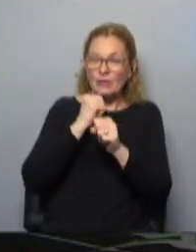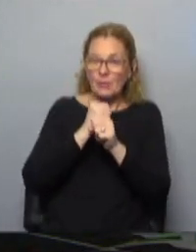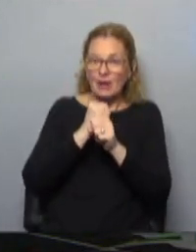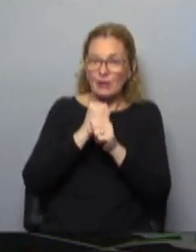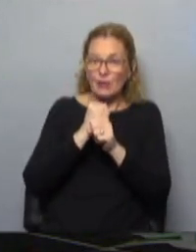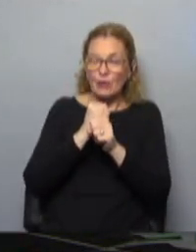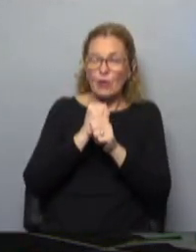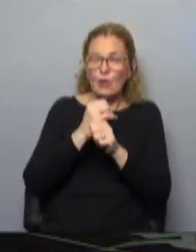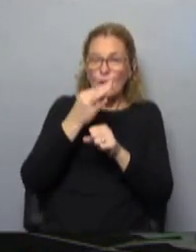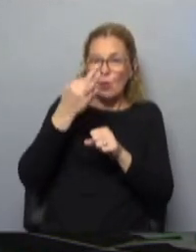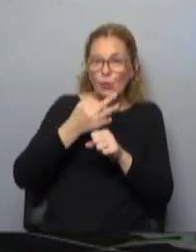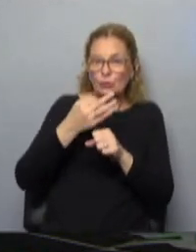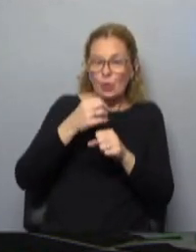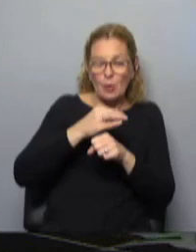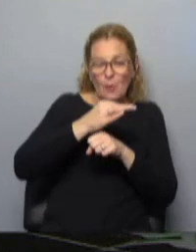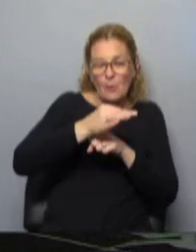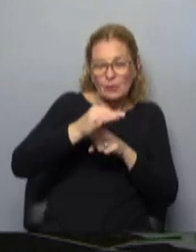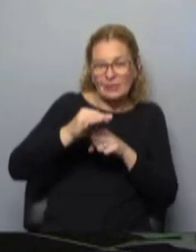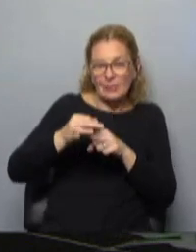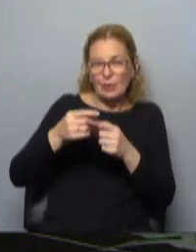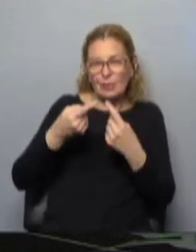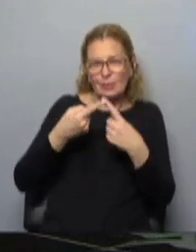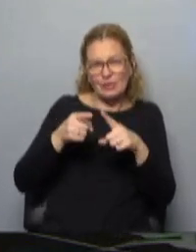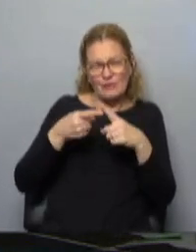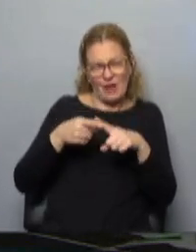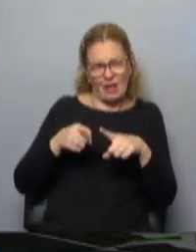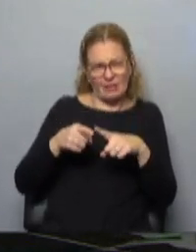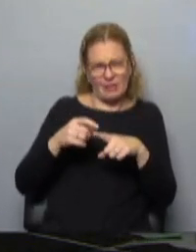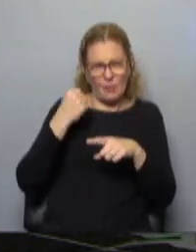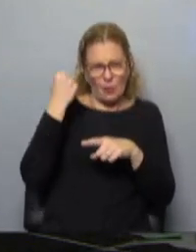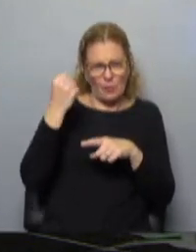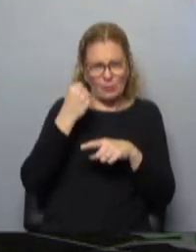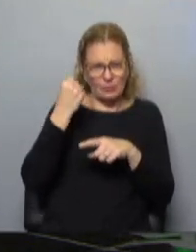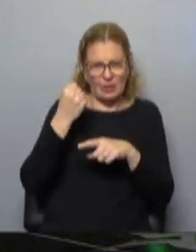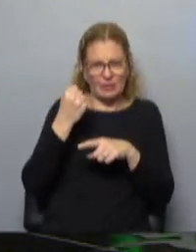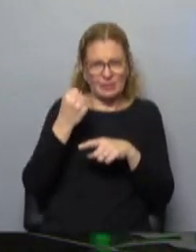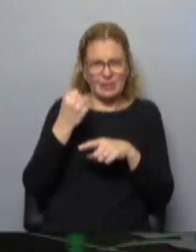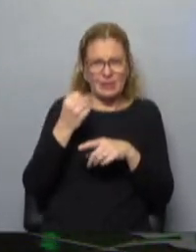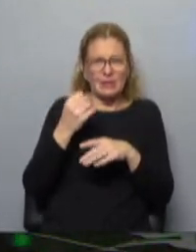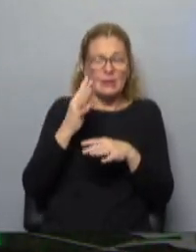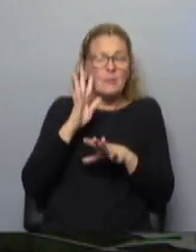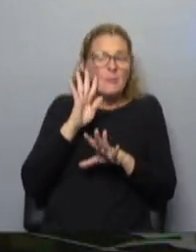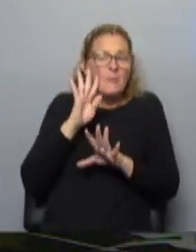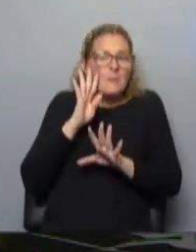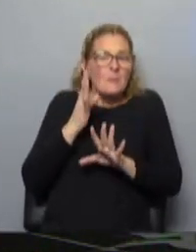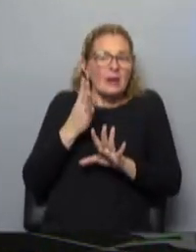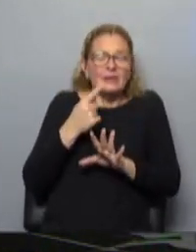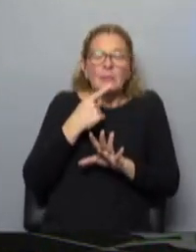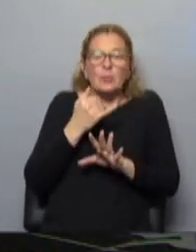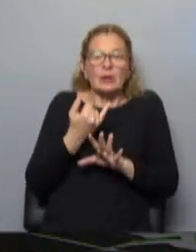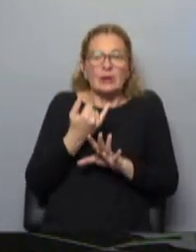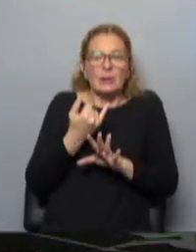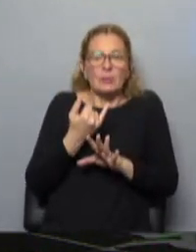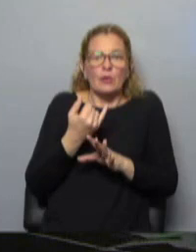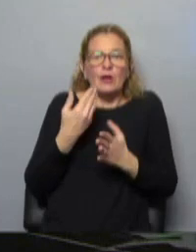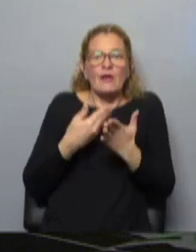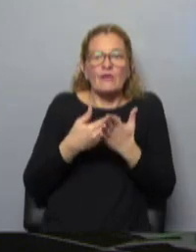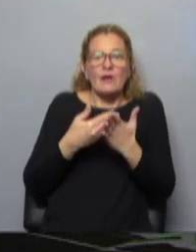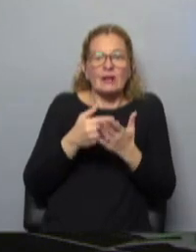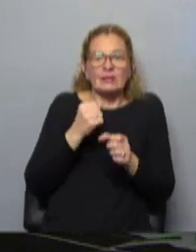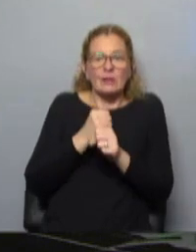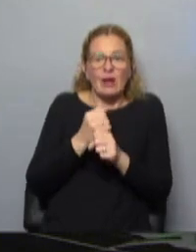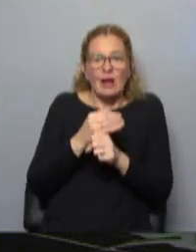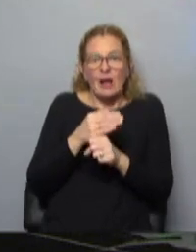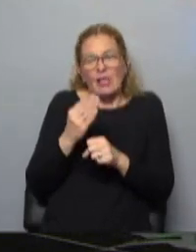desagregado justamente por municipios y tenemos diferencia bastante importante que de vuelta son rasgos estructurales por ejemplo el desempleo de